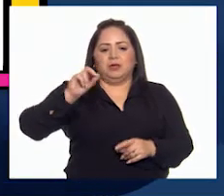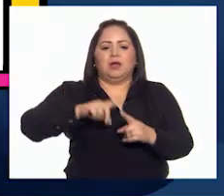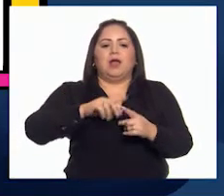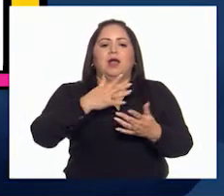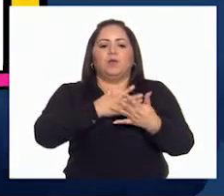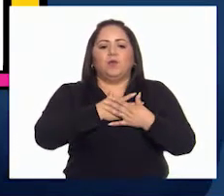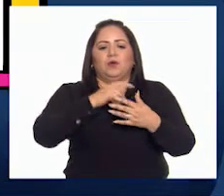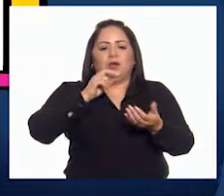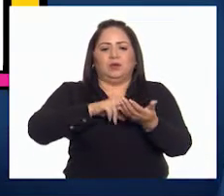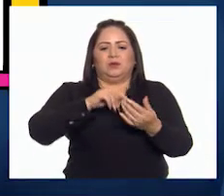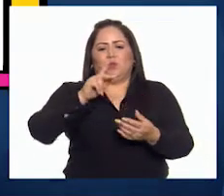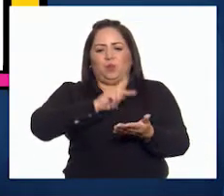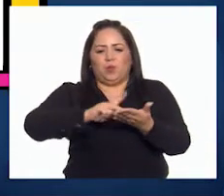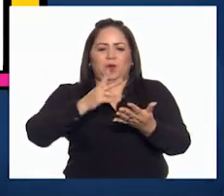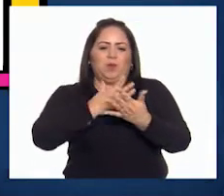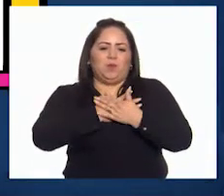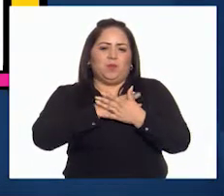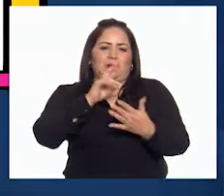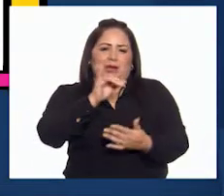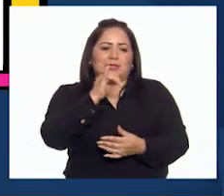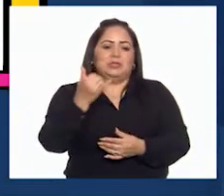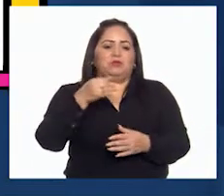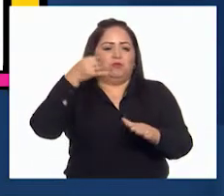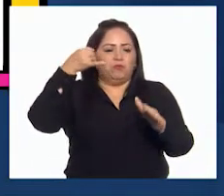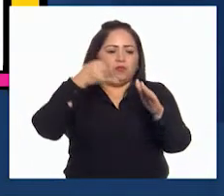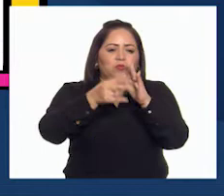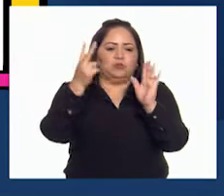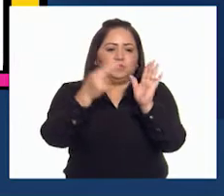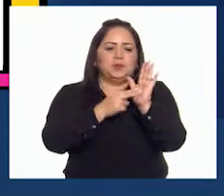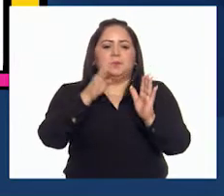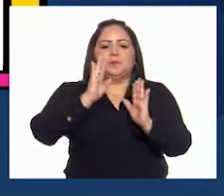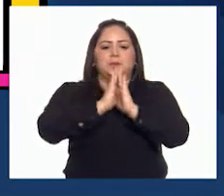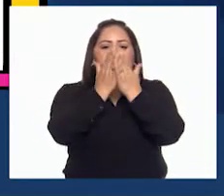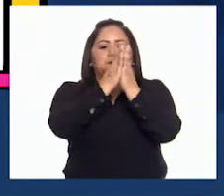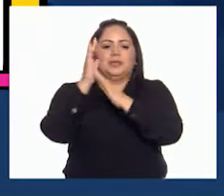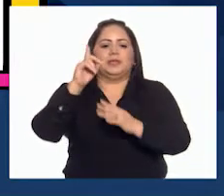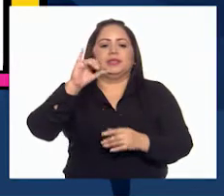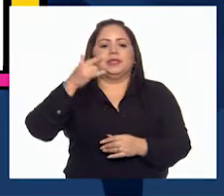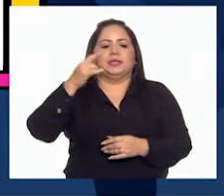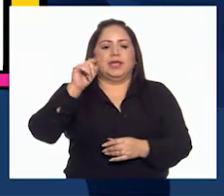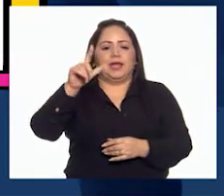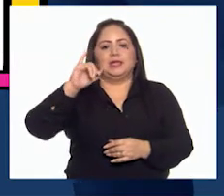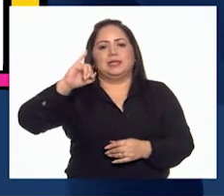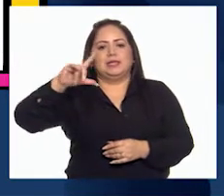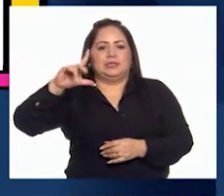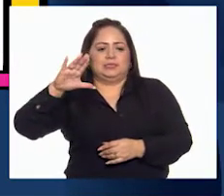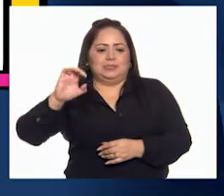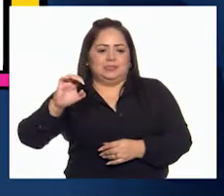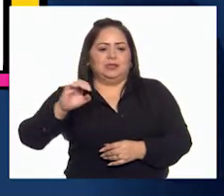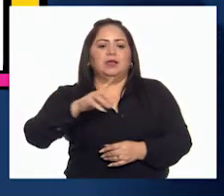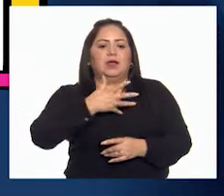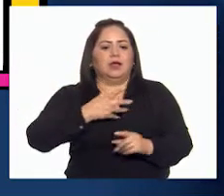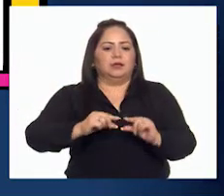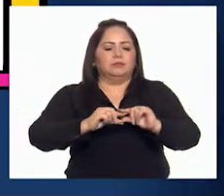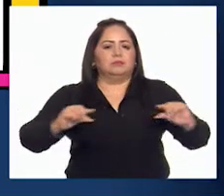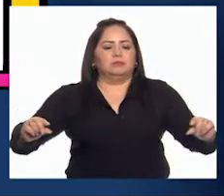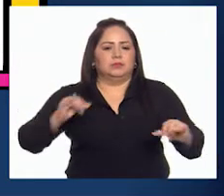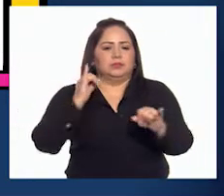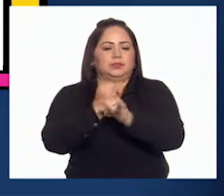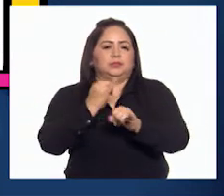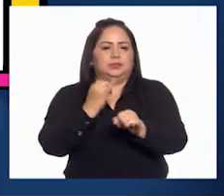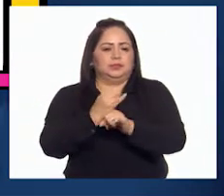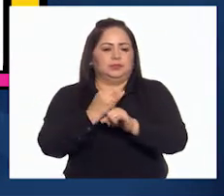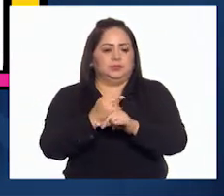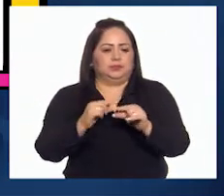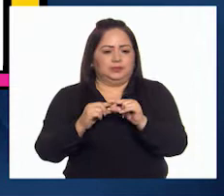entre ruinas, poema de amorosa raíz, en Fondo 2000, Biblioteca Digital ILSE. Ahí tenemos el